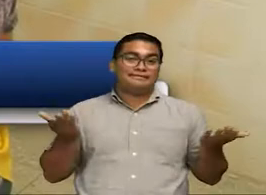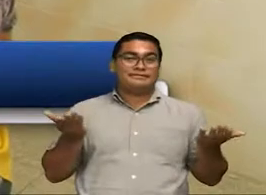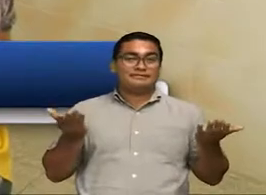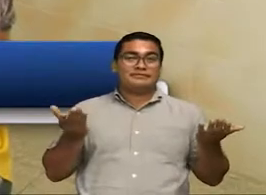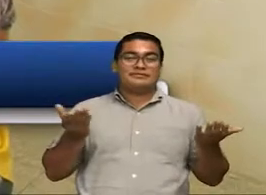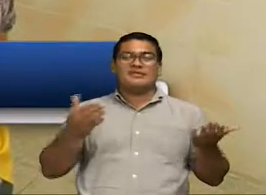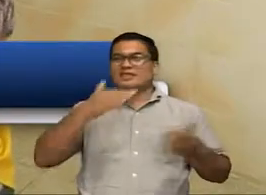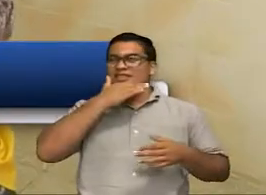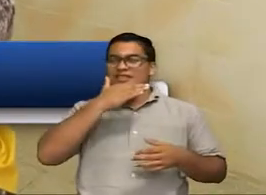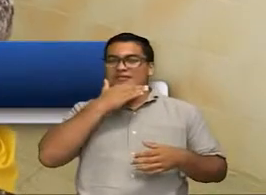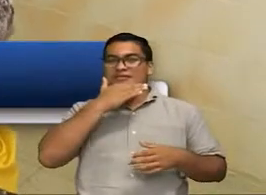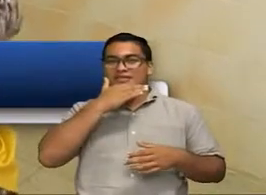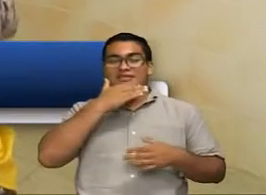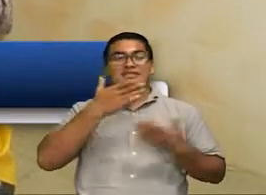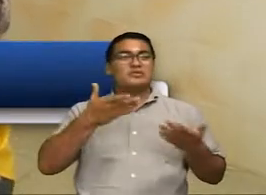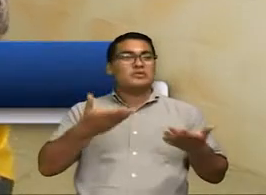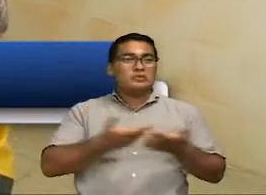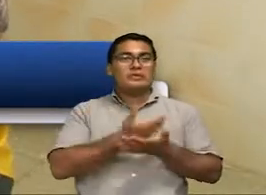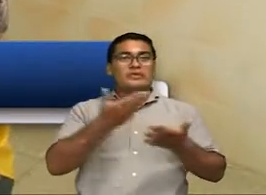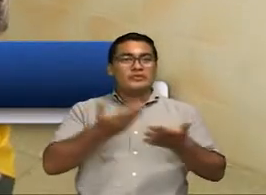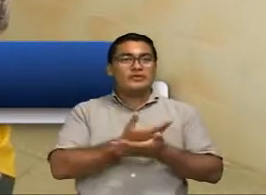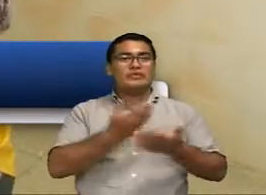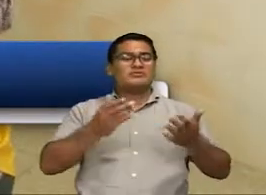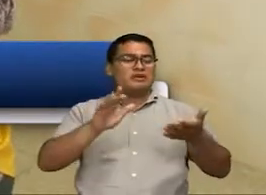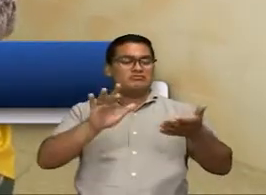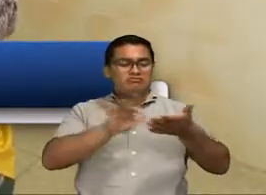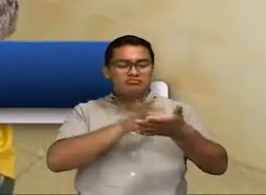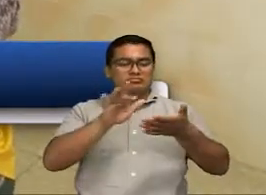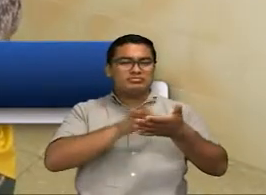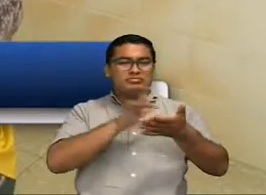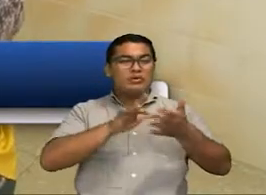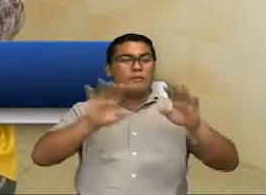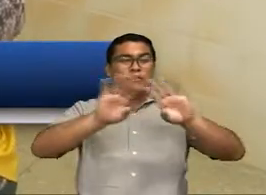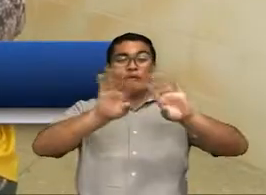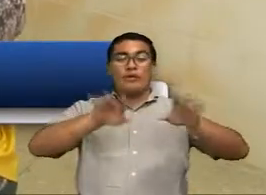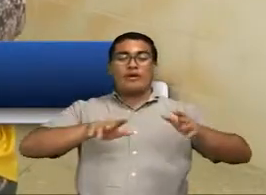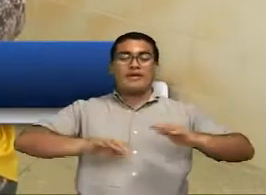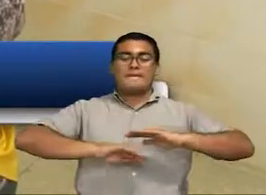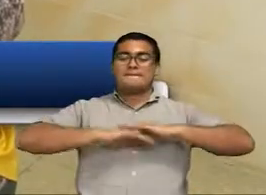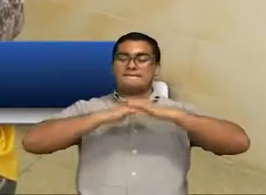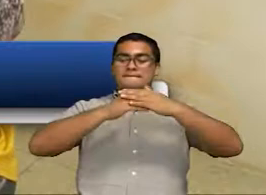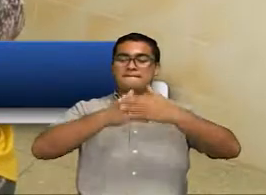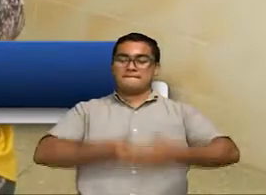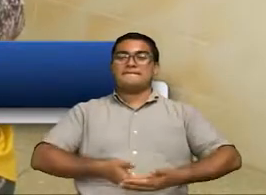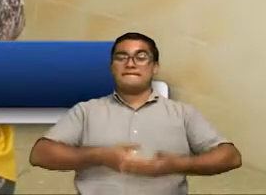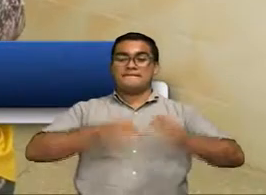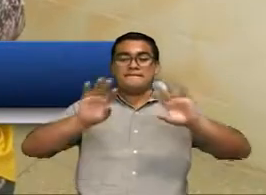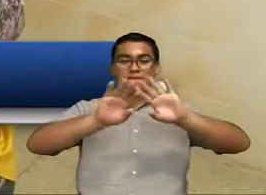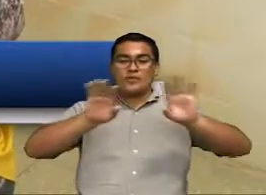está la tecnología, nosotros las mujeres generalmente, ellas cuando están embarazadas, ellas